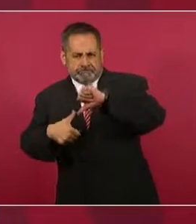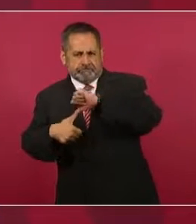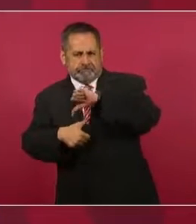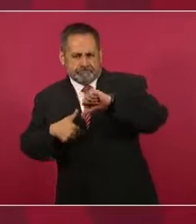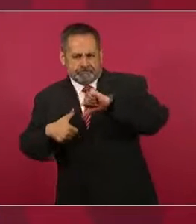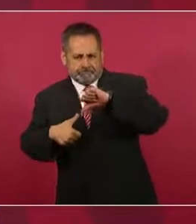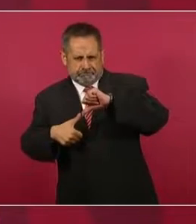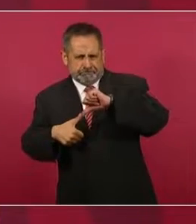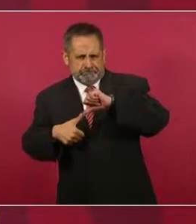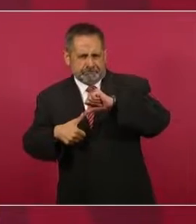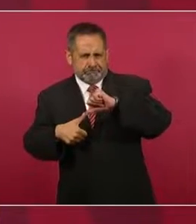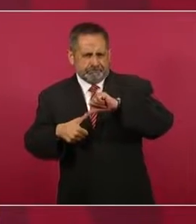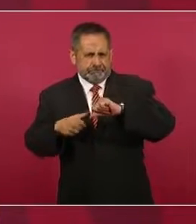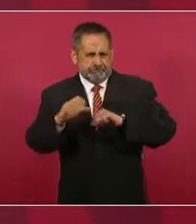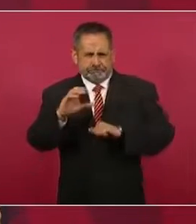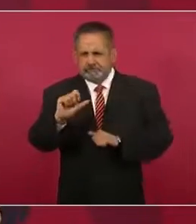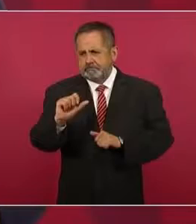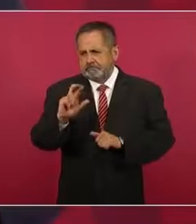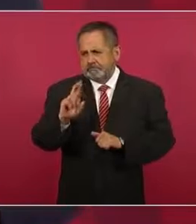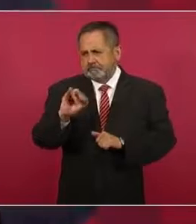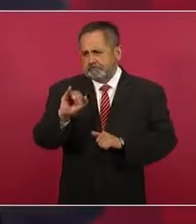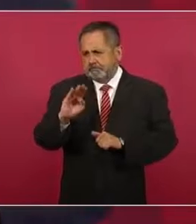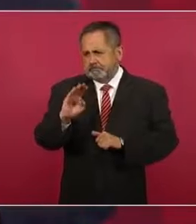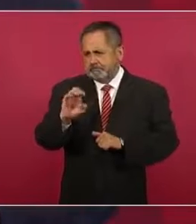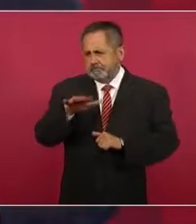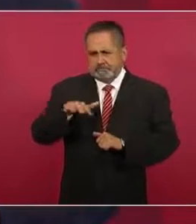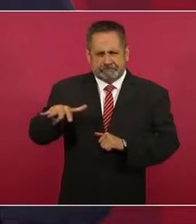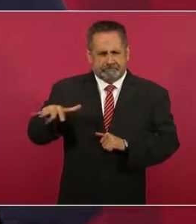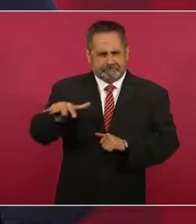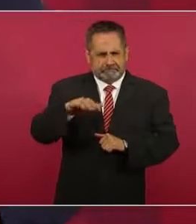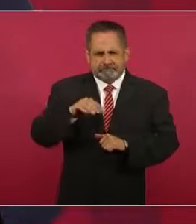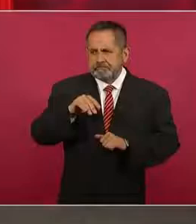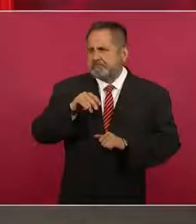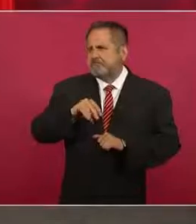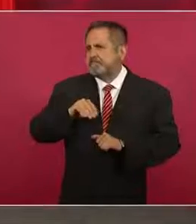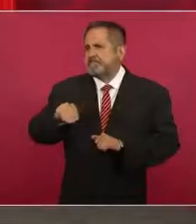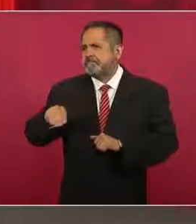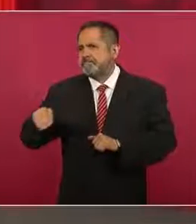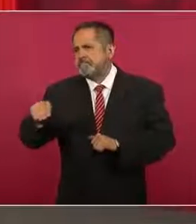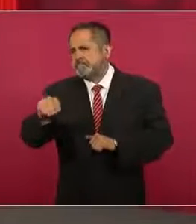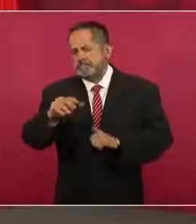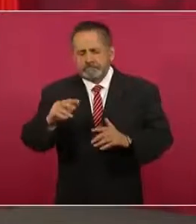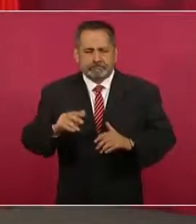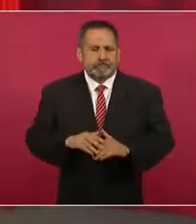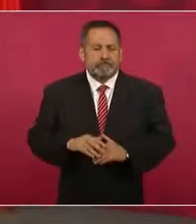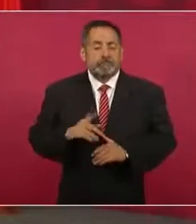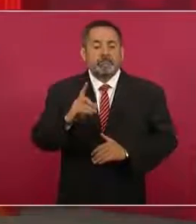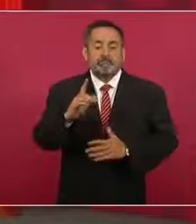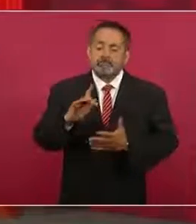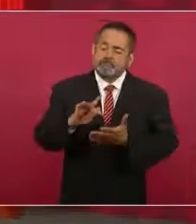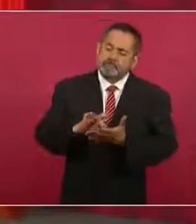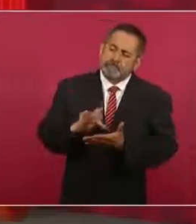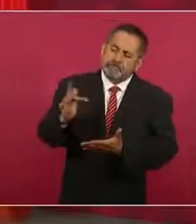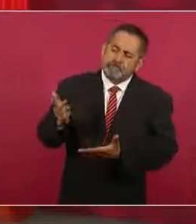Caribe. Queremos expresar nuestro agradecimiento